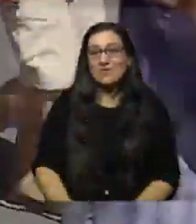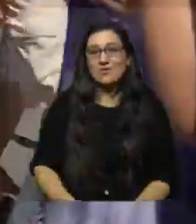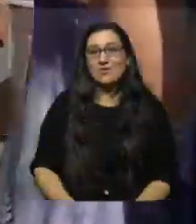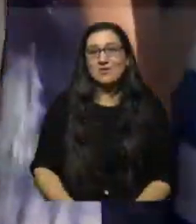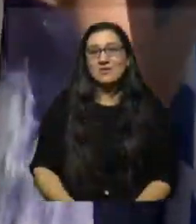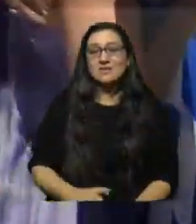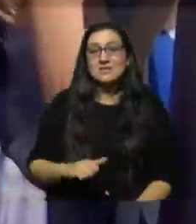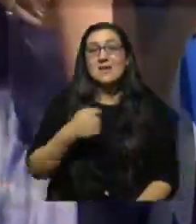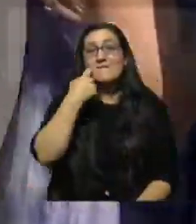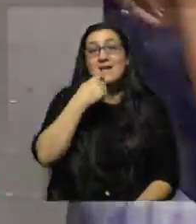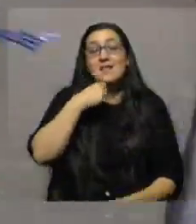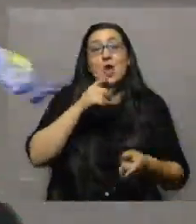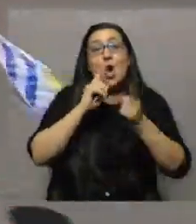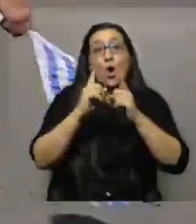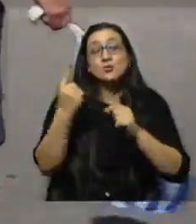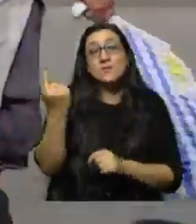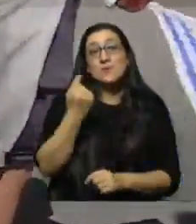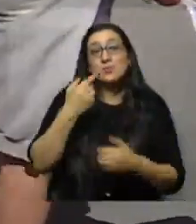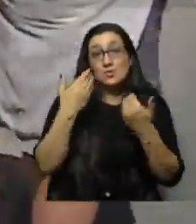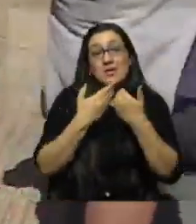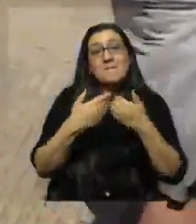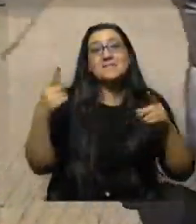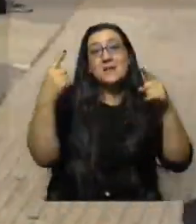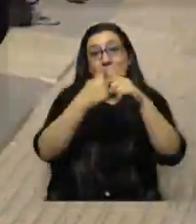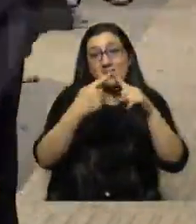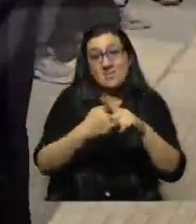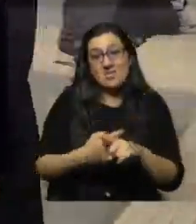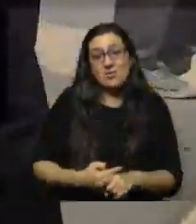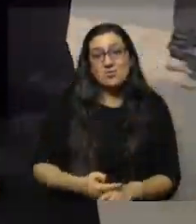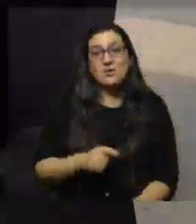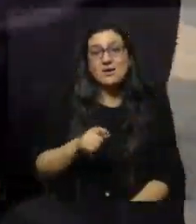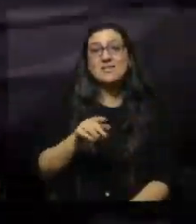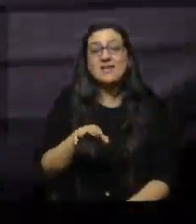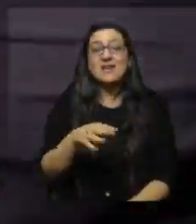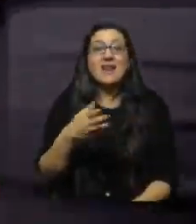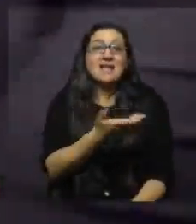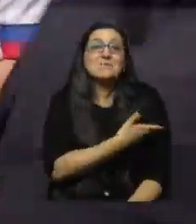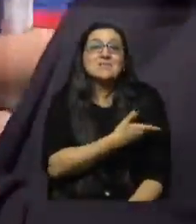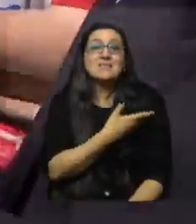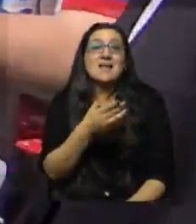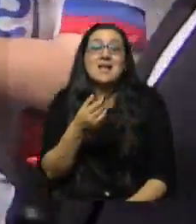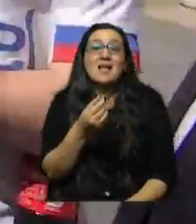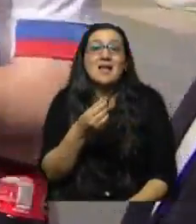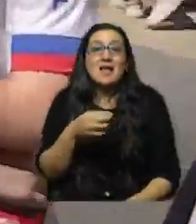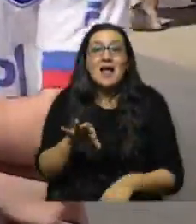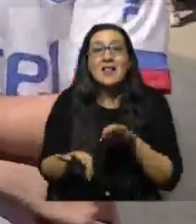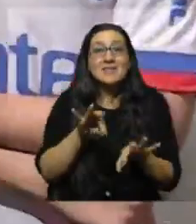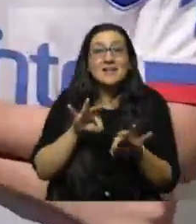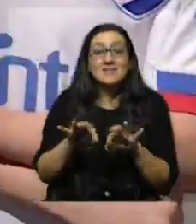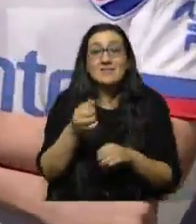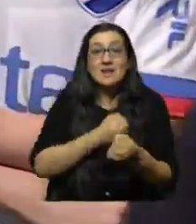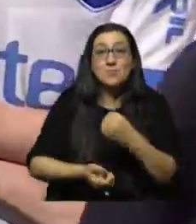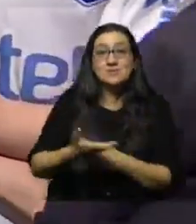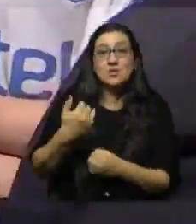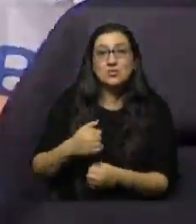a 11 minutos de que empiece este partido. ¿Esta es la alternativa? La alternativa del año pasado, sí. ¿Y? ¿Cómo salió